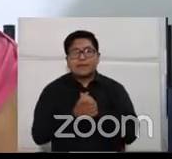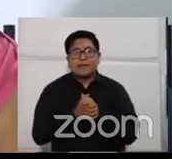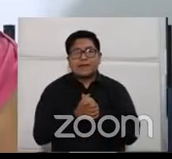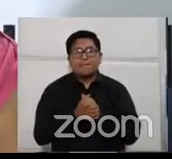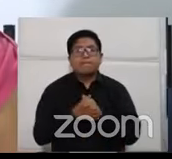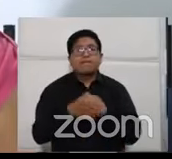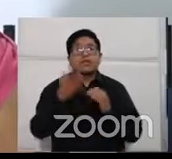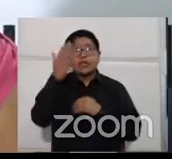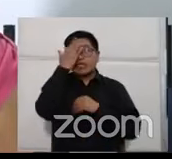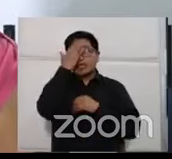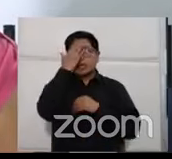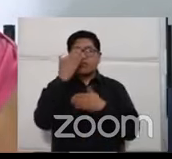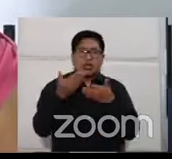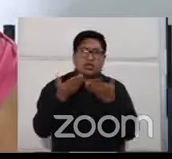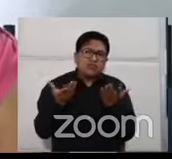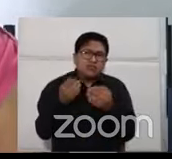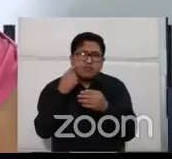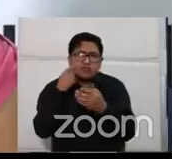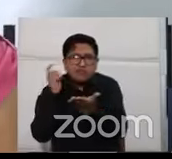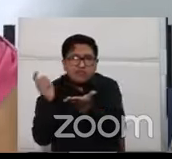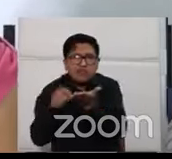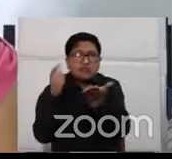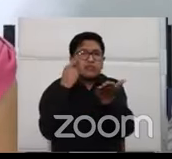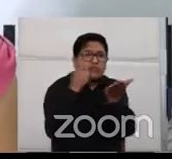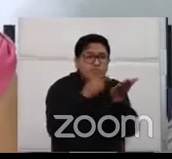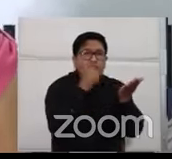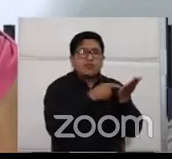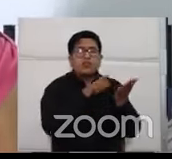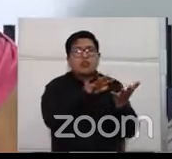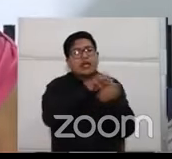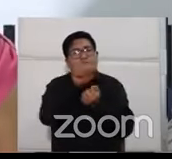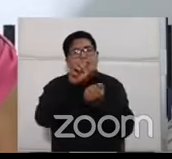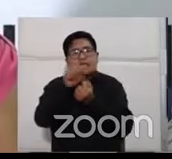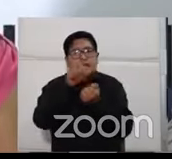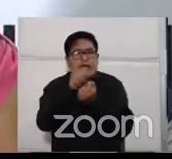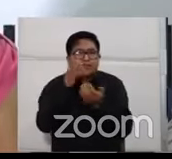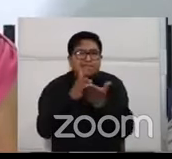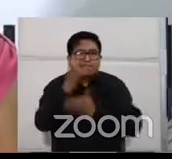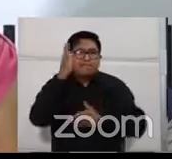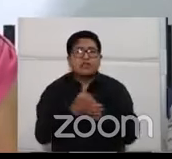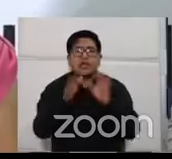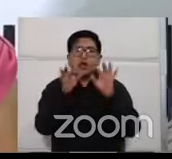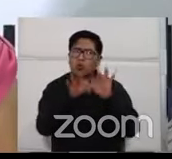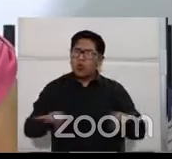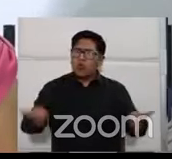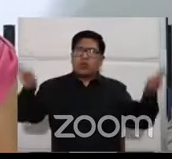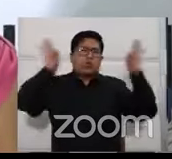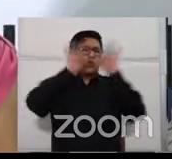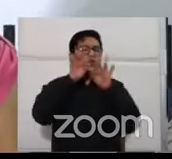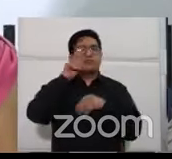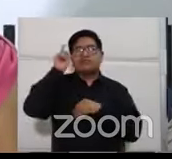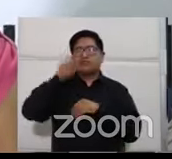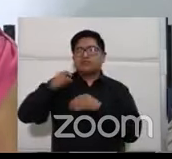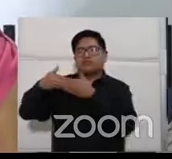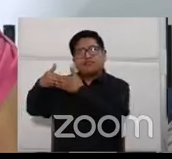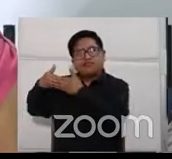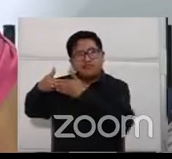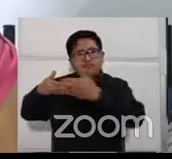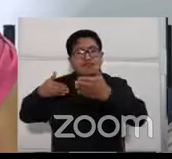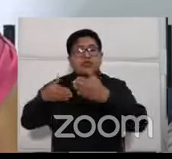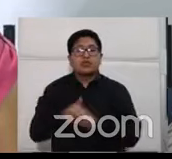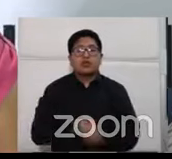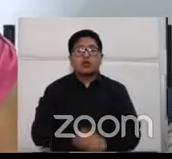delictivas que vulneran evidentemente sus derechos por ello es de vital importancia generar procesos no